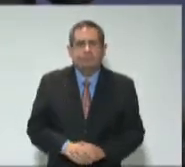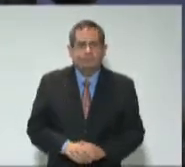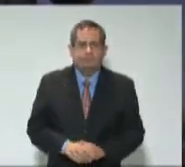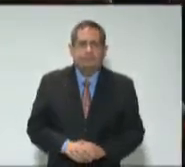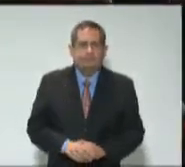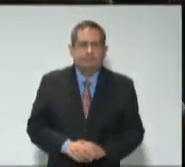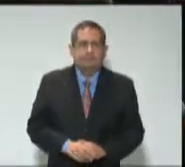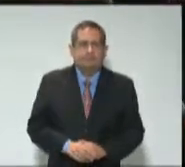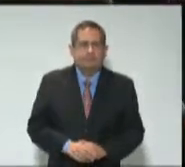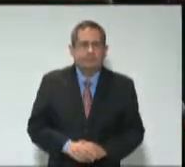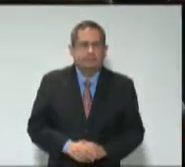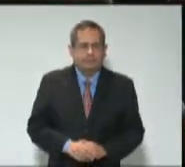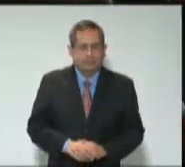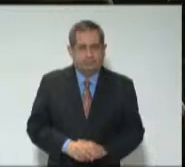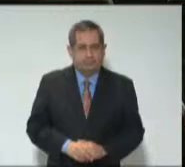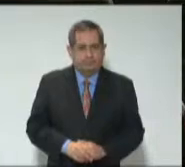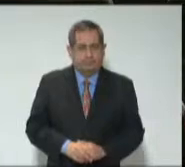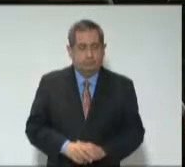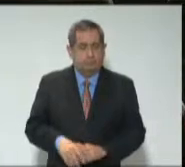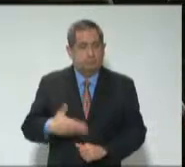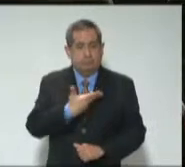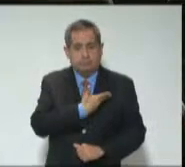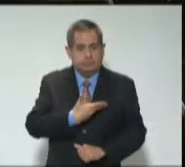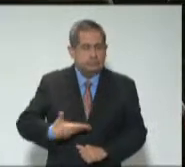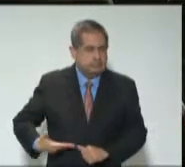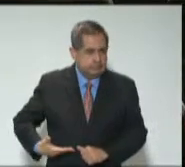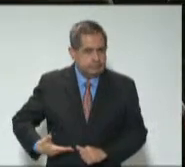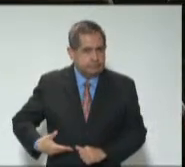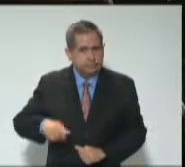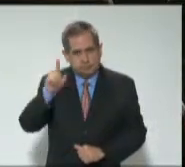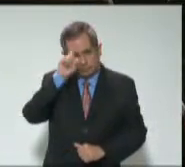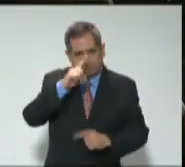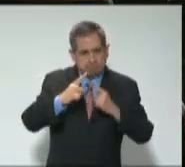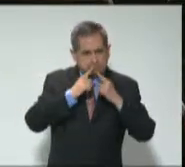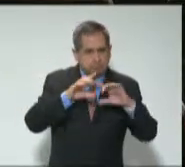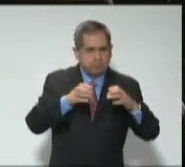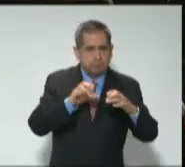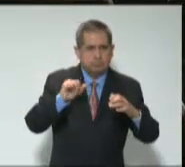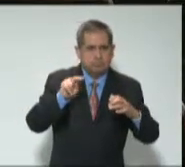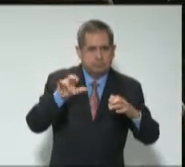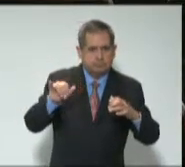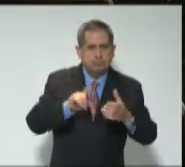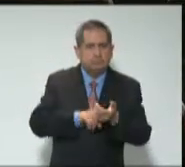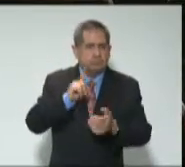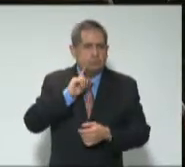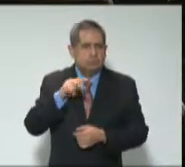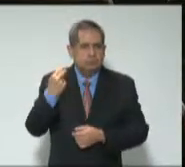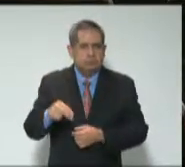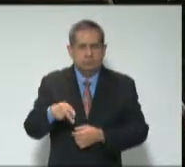Pacheco la presidenta del Consejo consultivo del inay nuj Pon